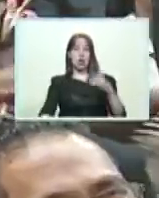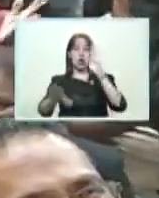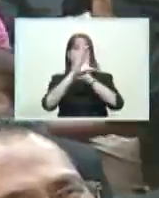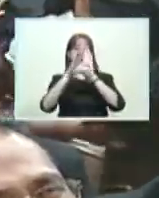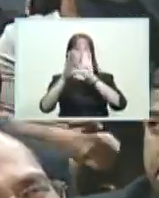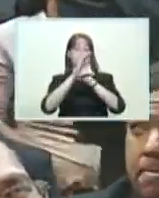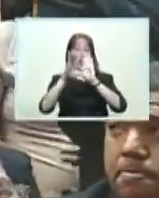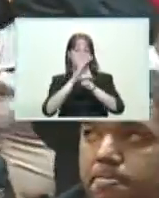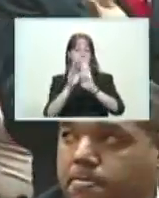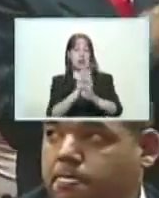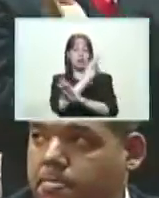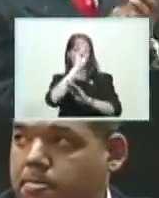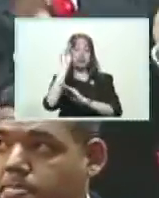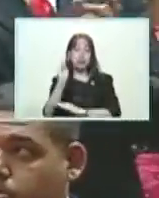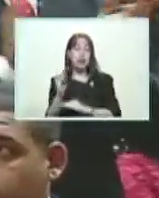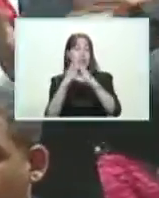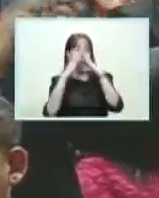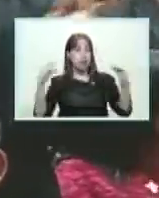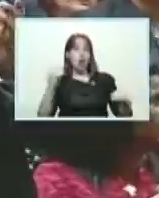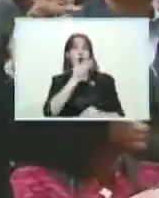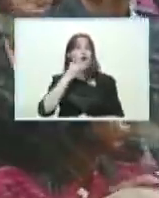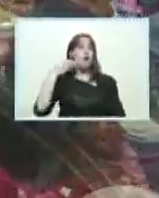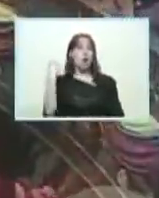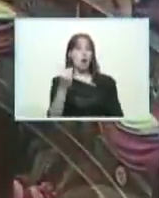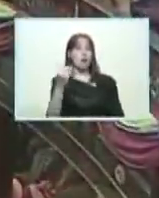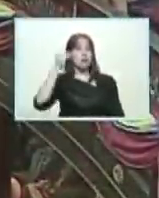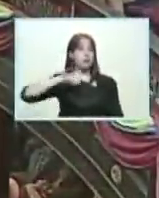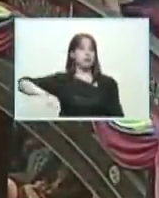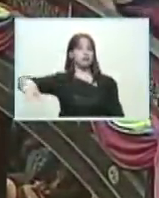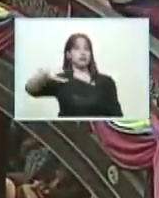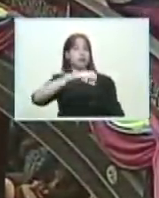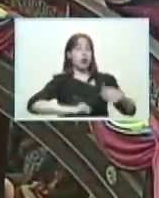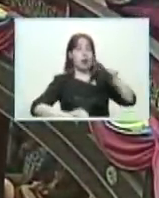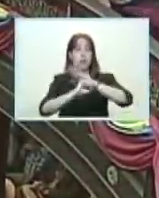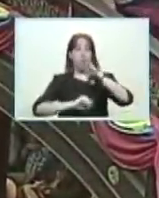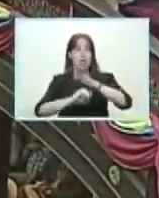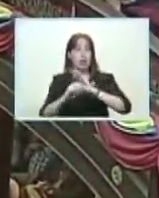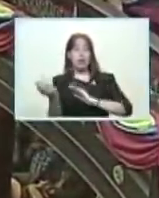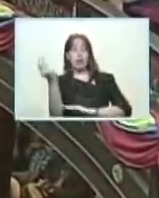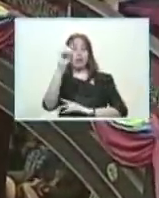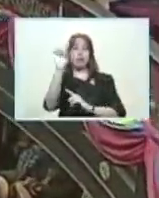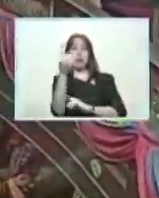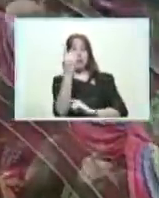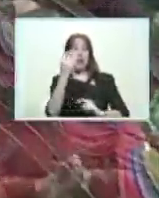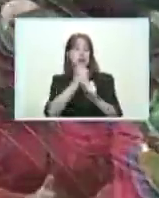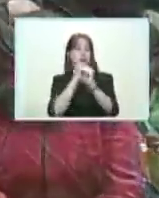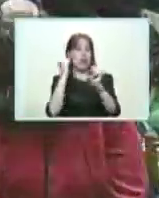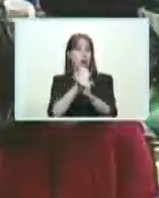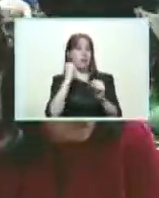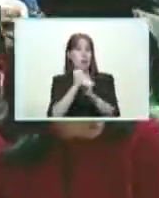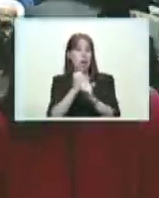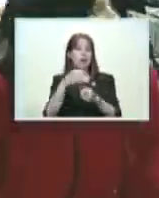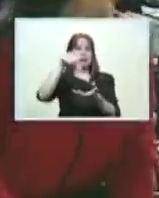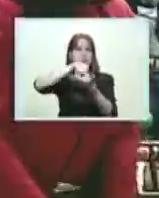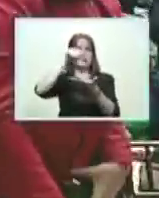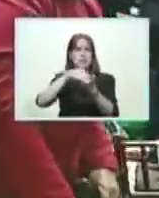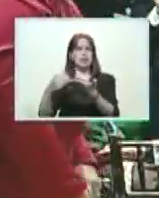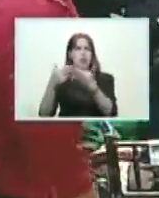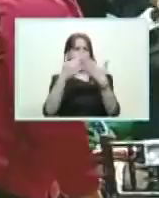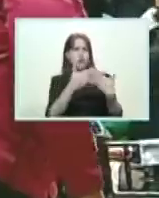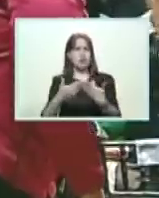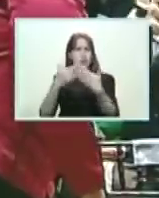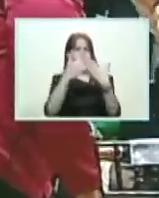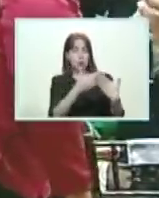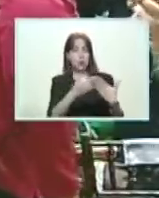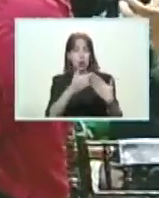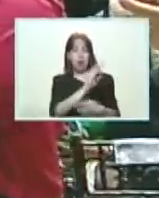constituyente protegiendo a la juventud, apoyando la creación de empleo, la creación de centros de estudio,